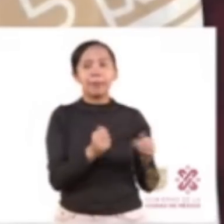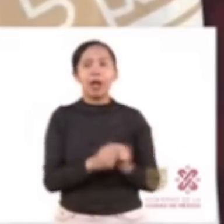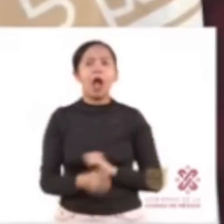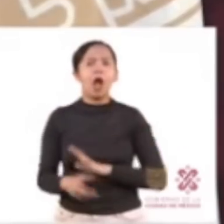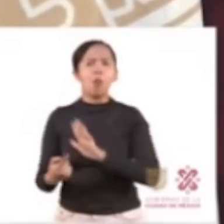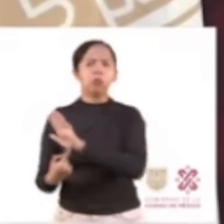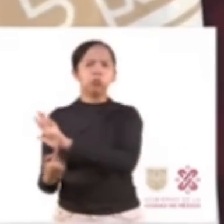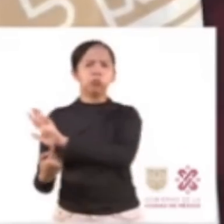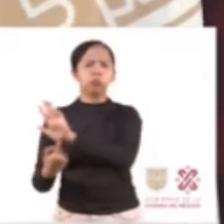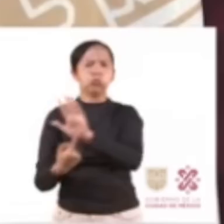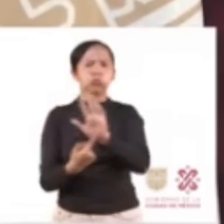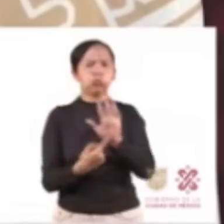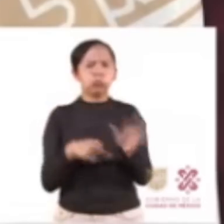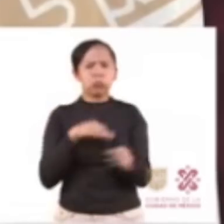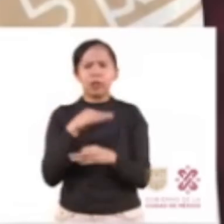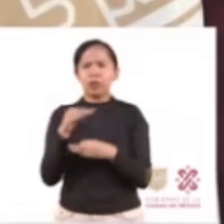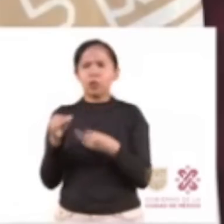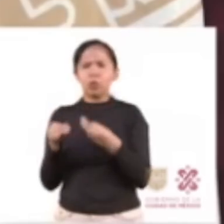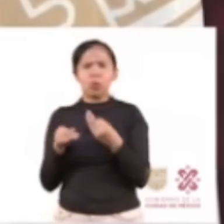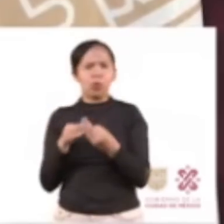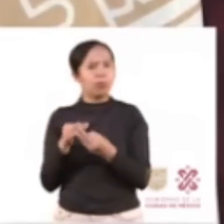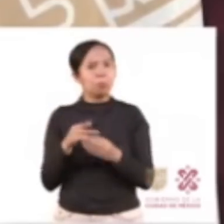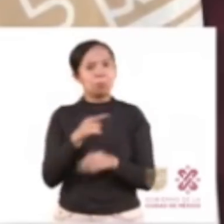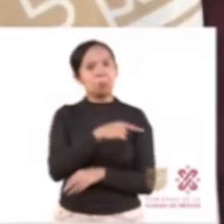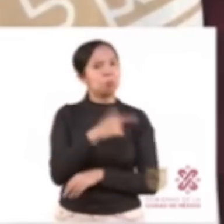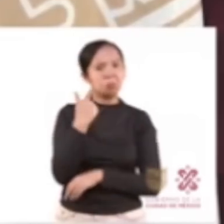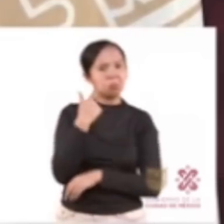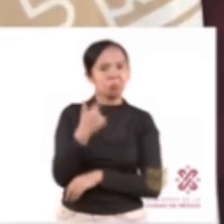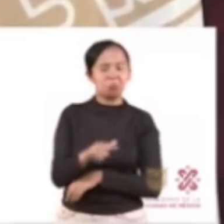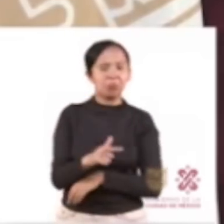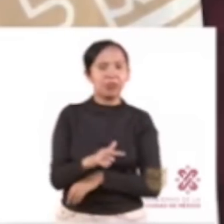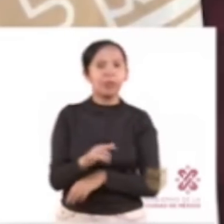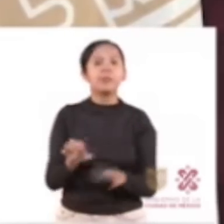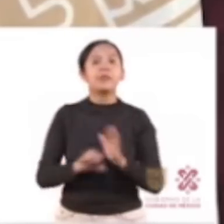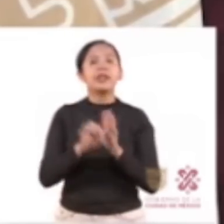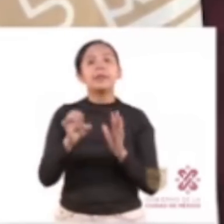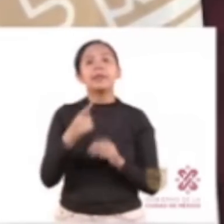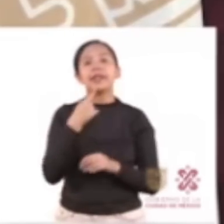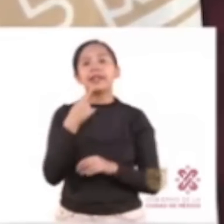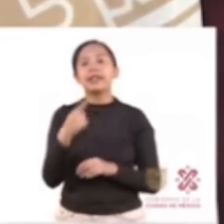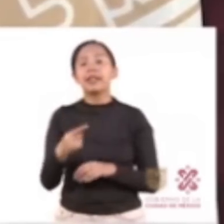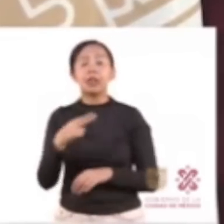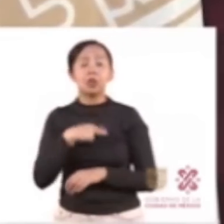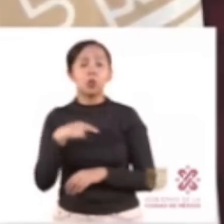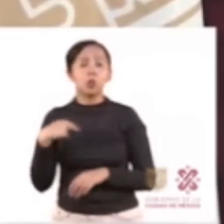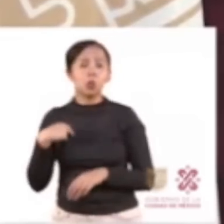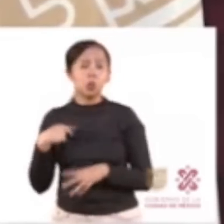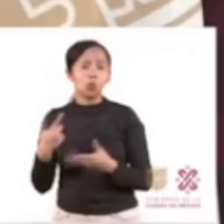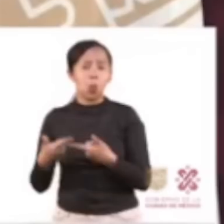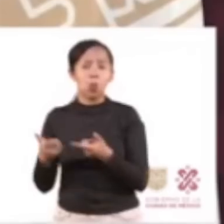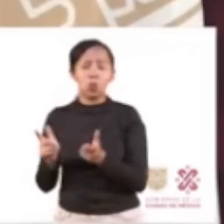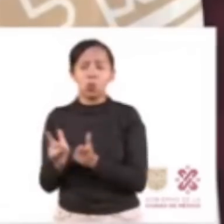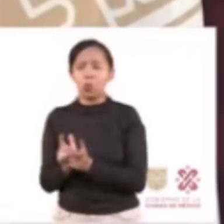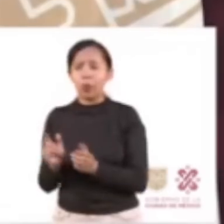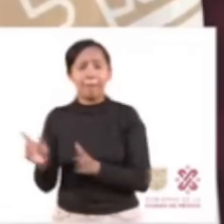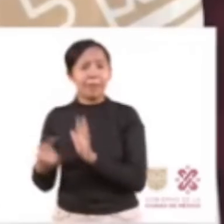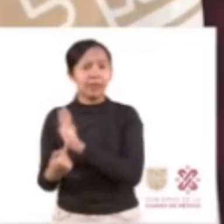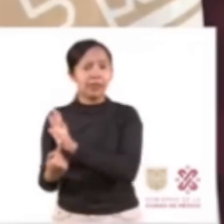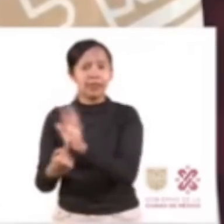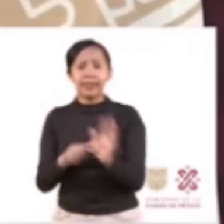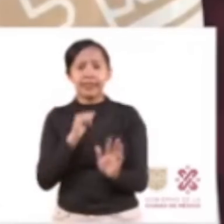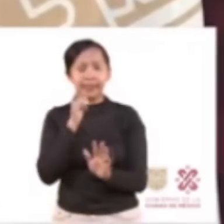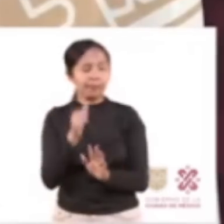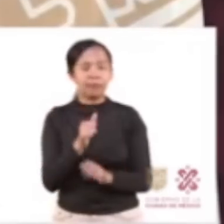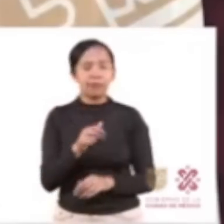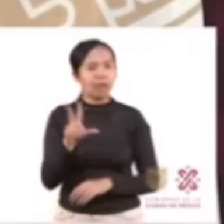transparencia, porque ellos así dicen, ¿no? Que nuestro movimiento no quiere transparencia, etcétera, etcétera. No,